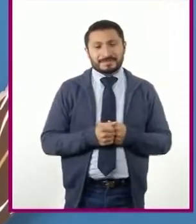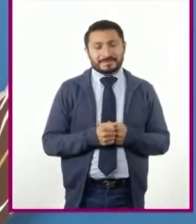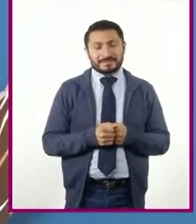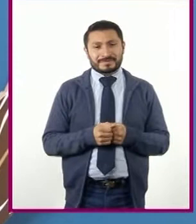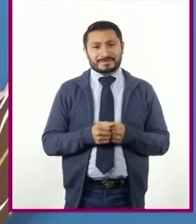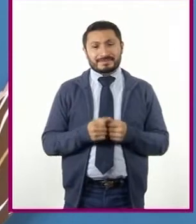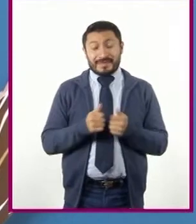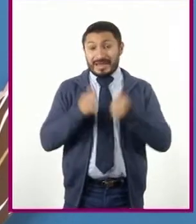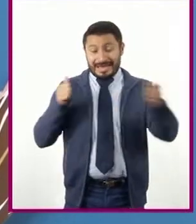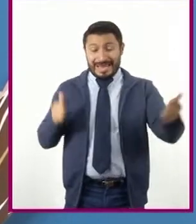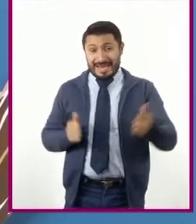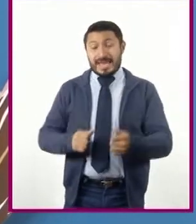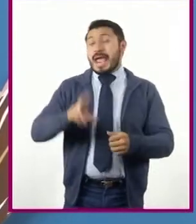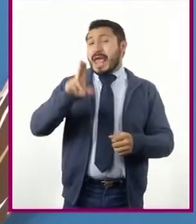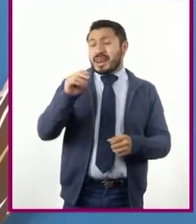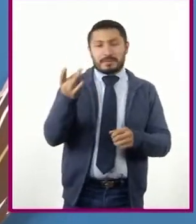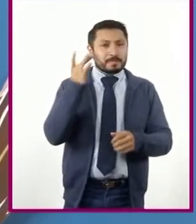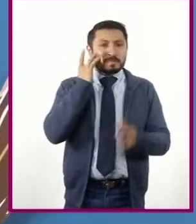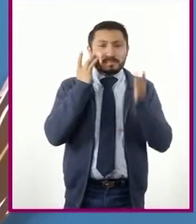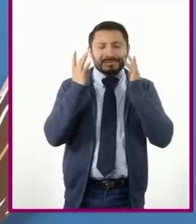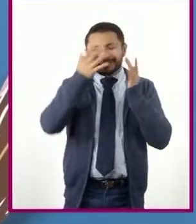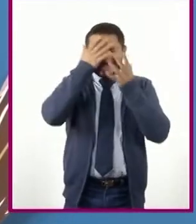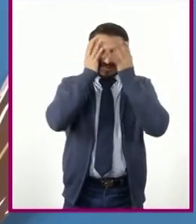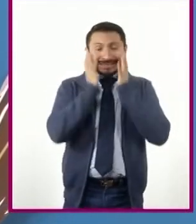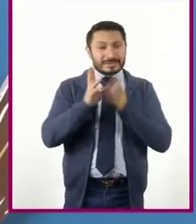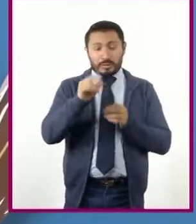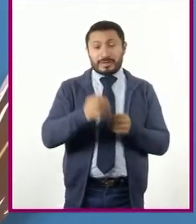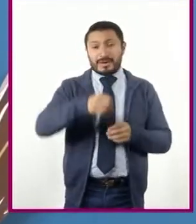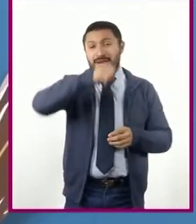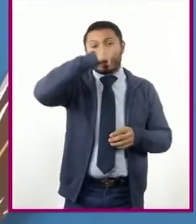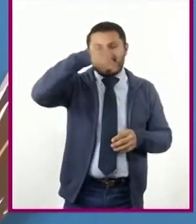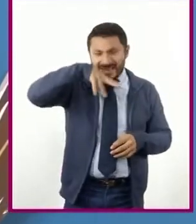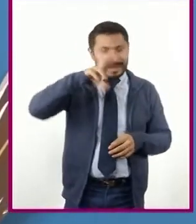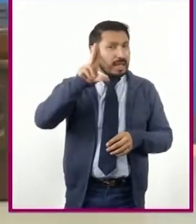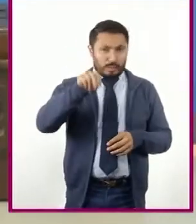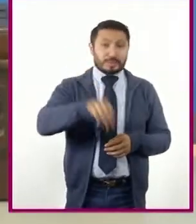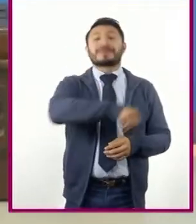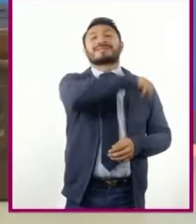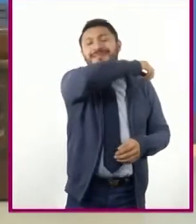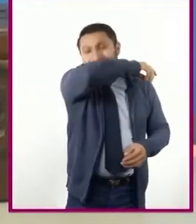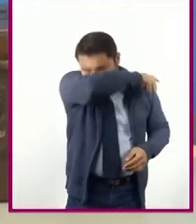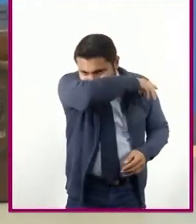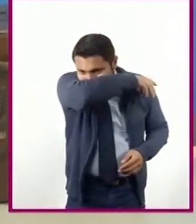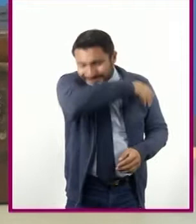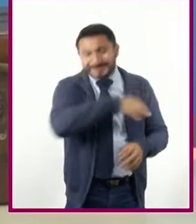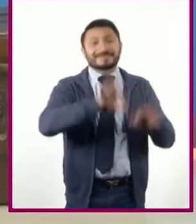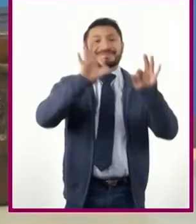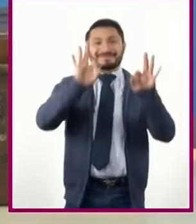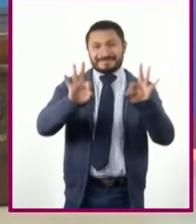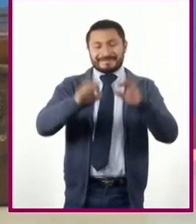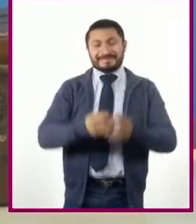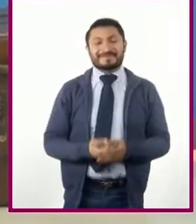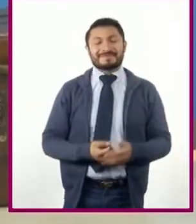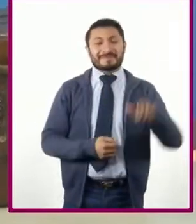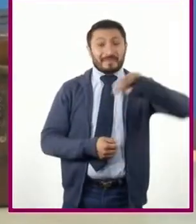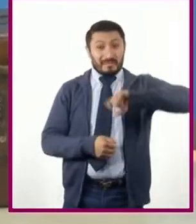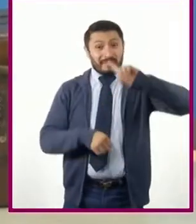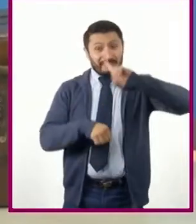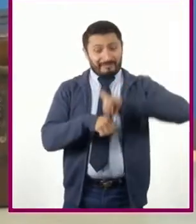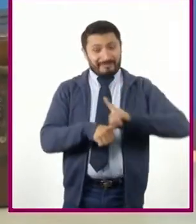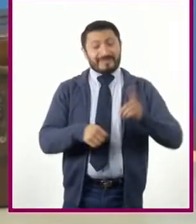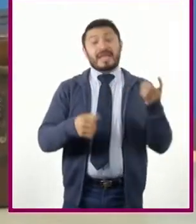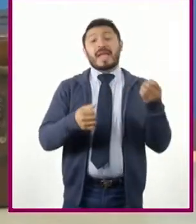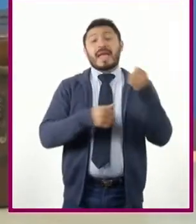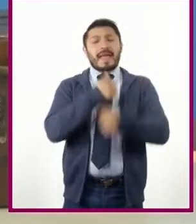Procurar no tocarse el rostro y realizar el estornudo de etiqueta. El día de hoy nos situaremos en los